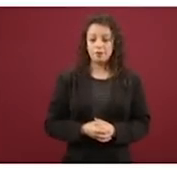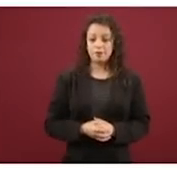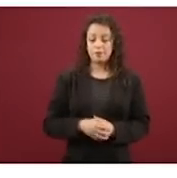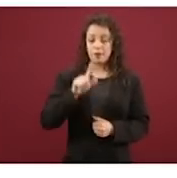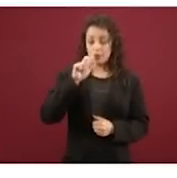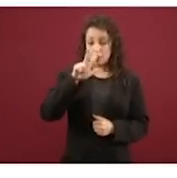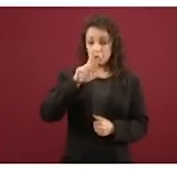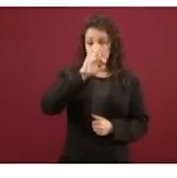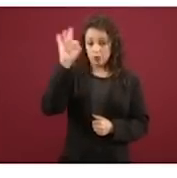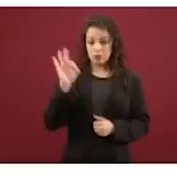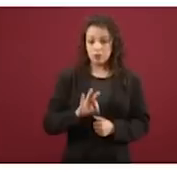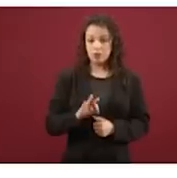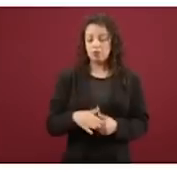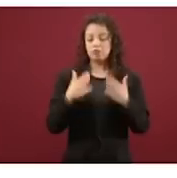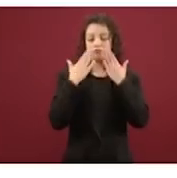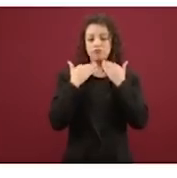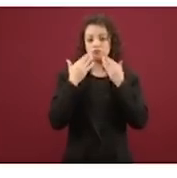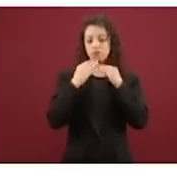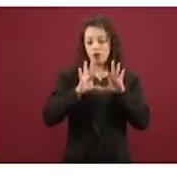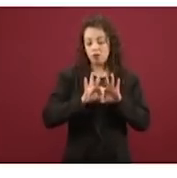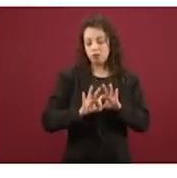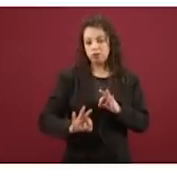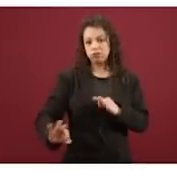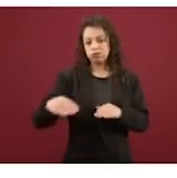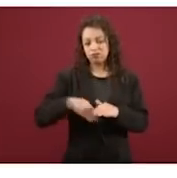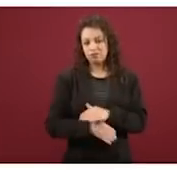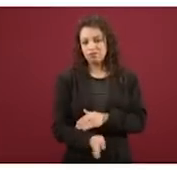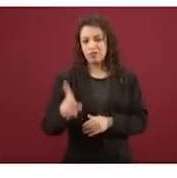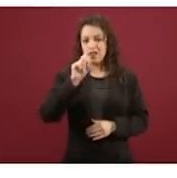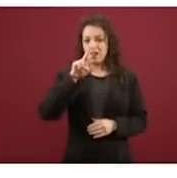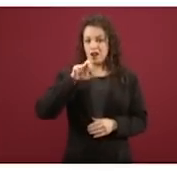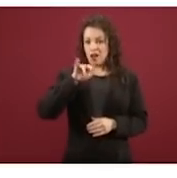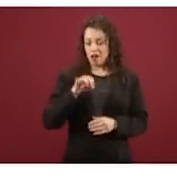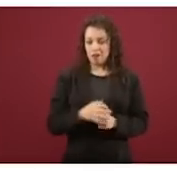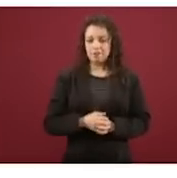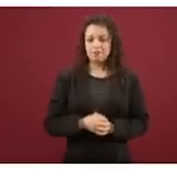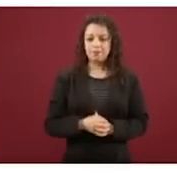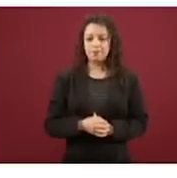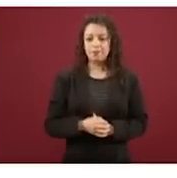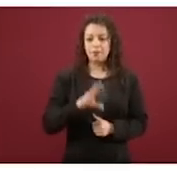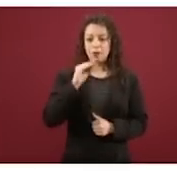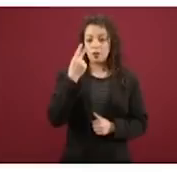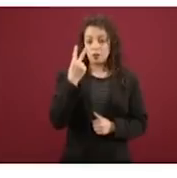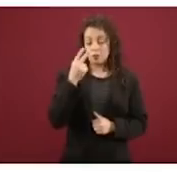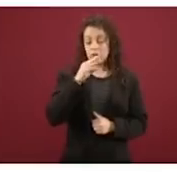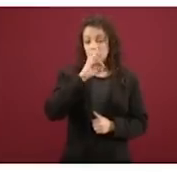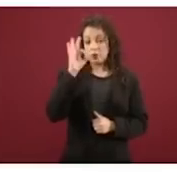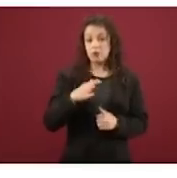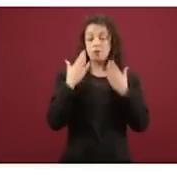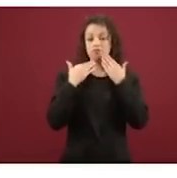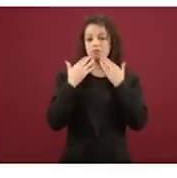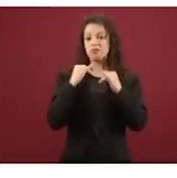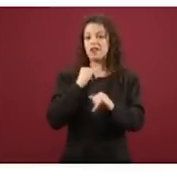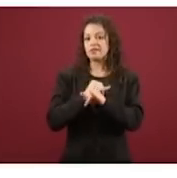78% no cuenta con drenaje, 92% carece de internet, de conectividad y